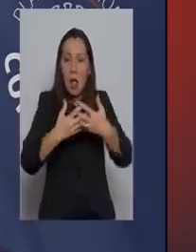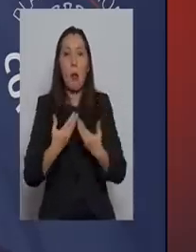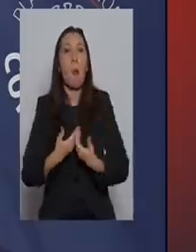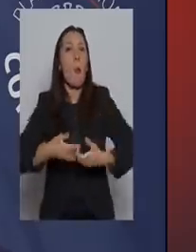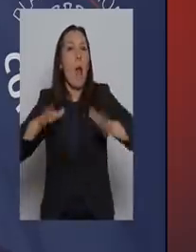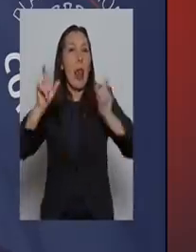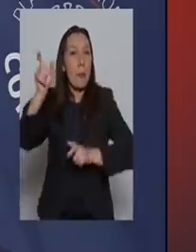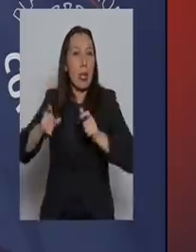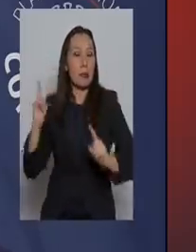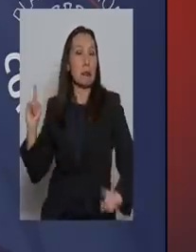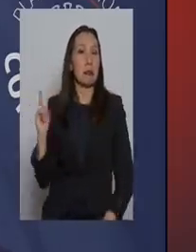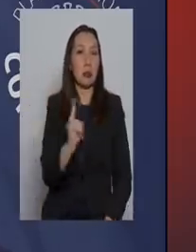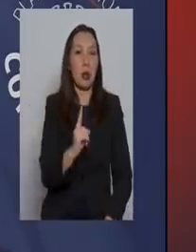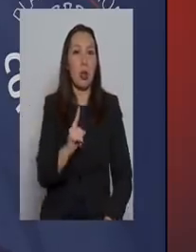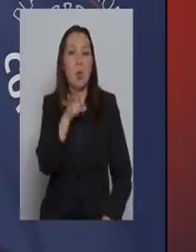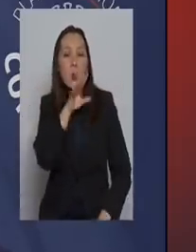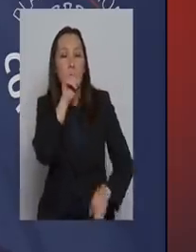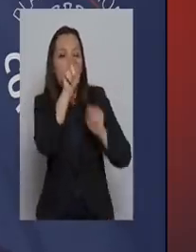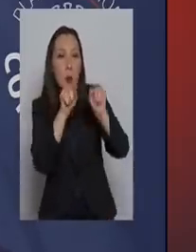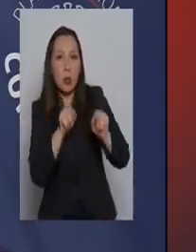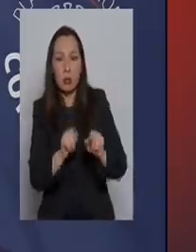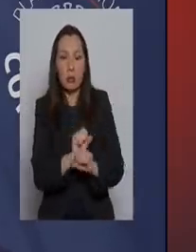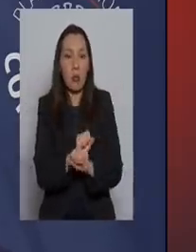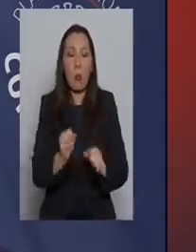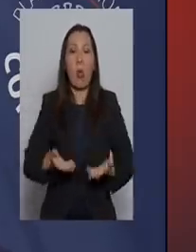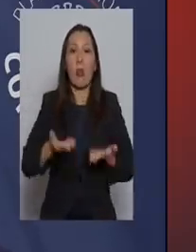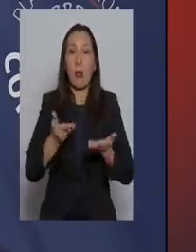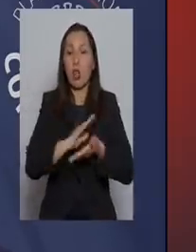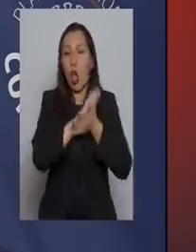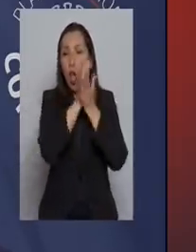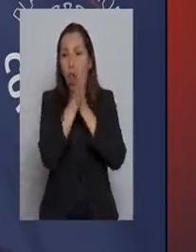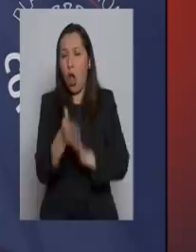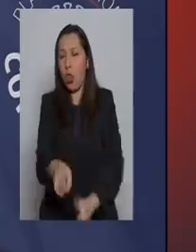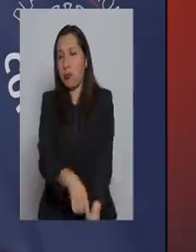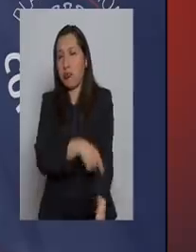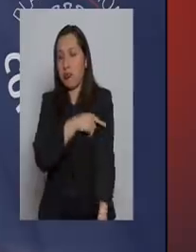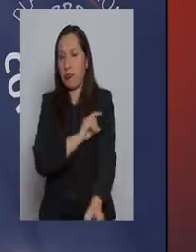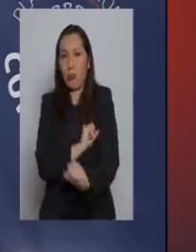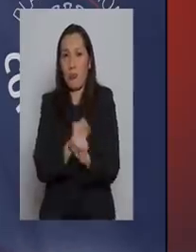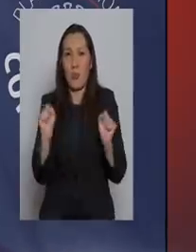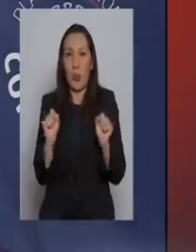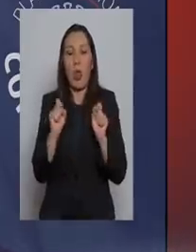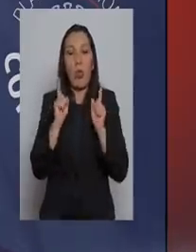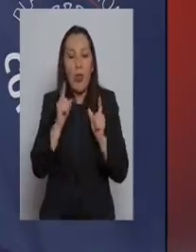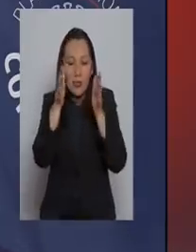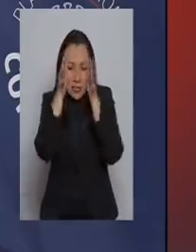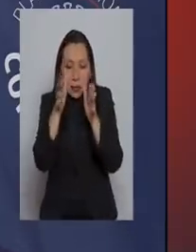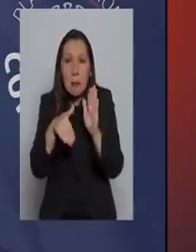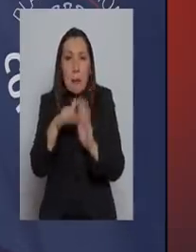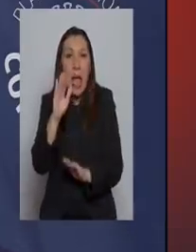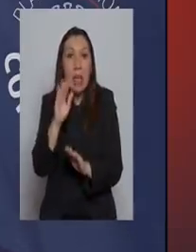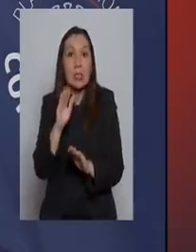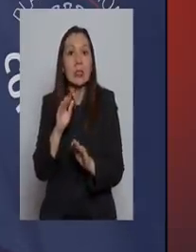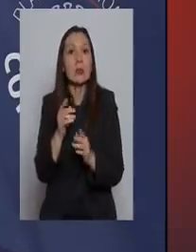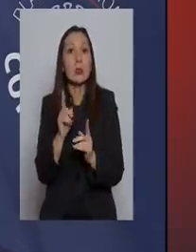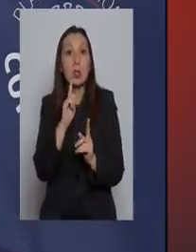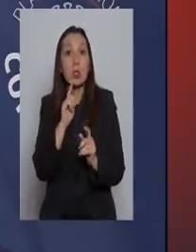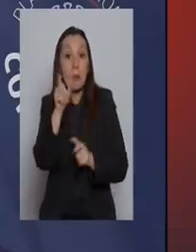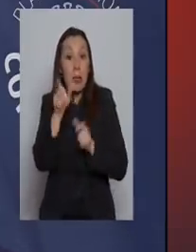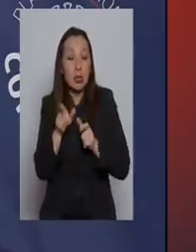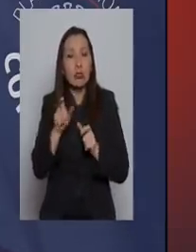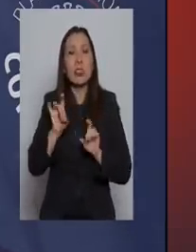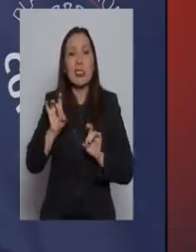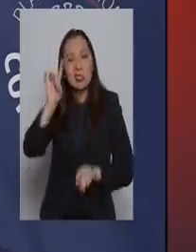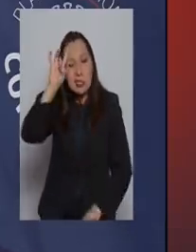haber, digamos, esta tecnología disponible en todas partes del país, sino que hay que concentrar los casos donde están los recursos